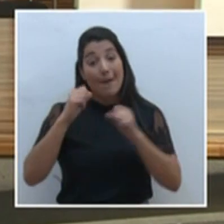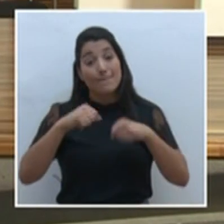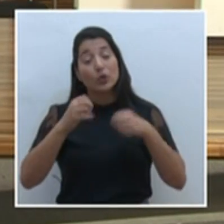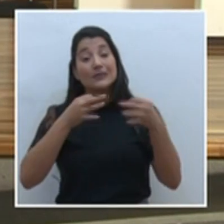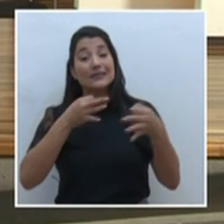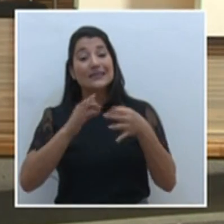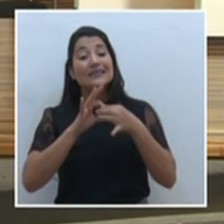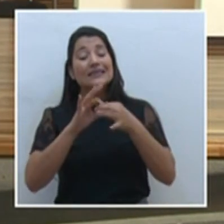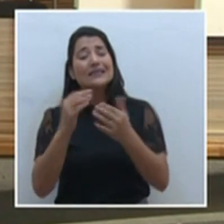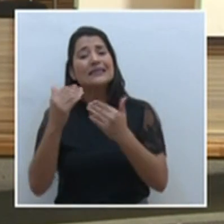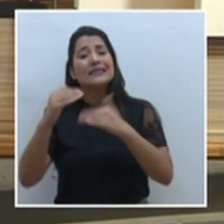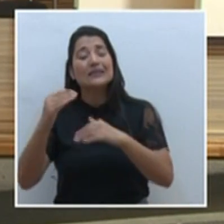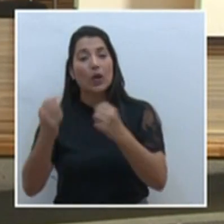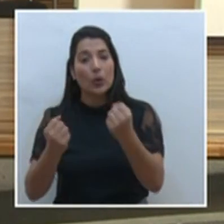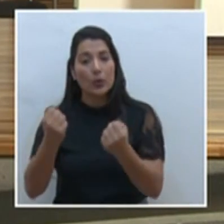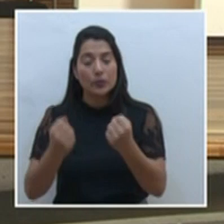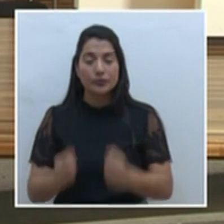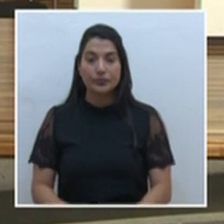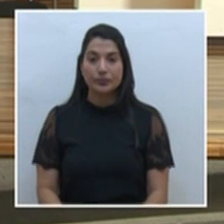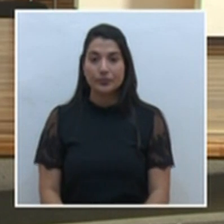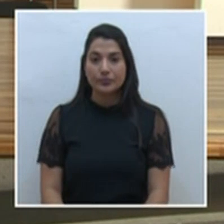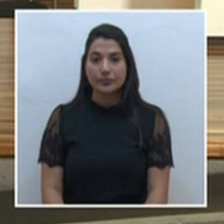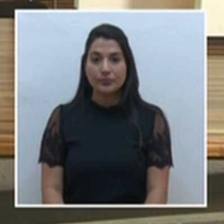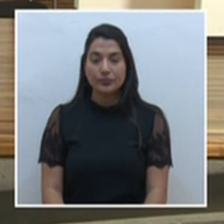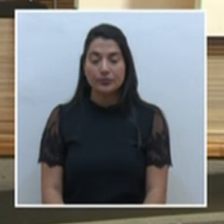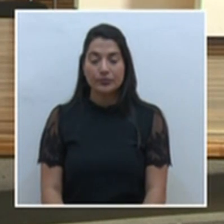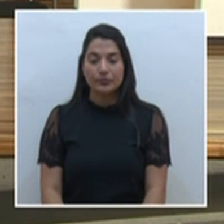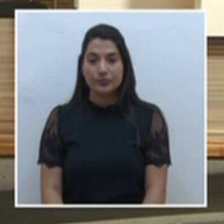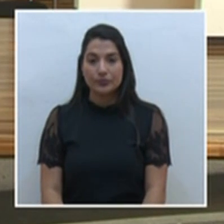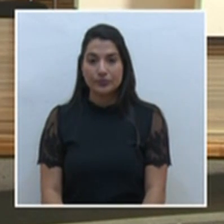la restricción vehicular.